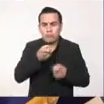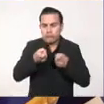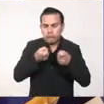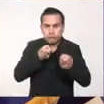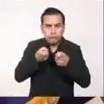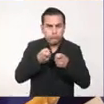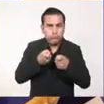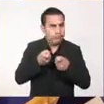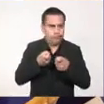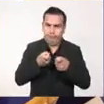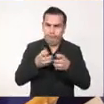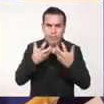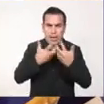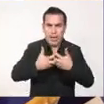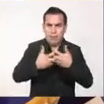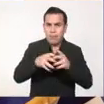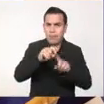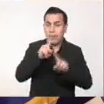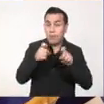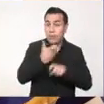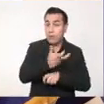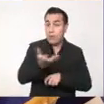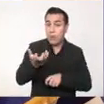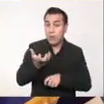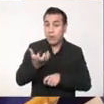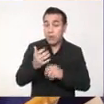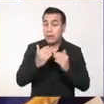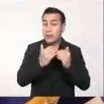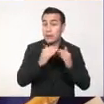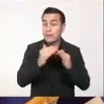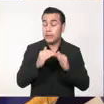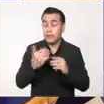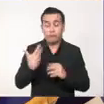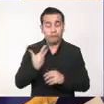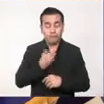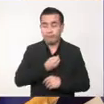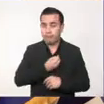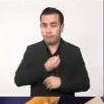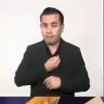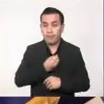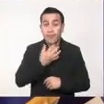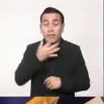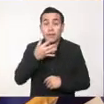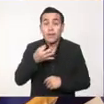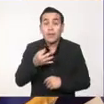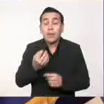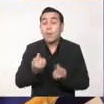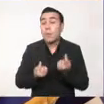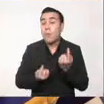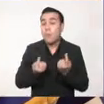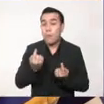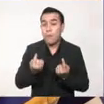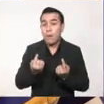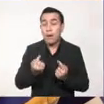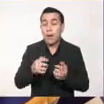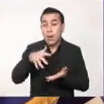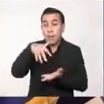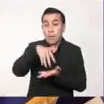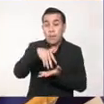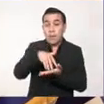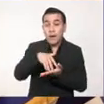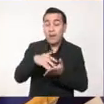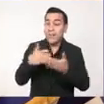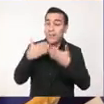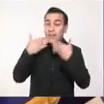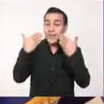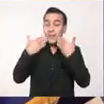casas encuestadoras, que la mayoría son internacionales o opositoras, sino porque simple y sencillamente la población está contenta